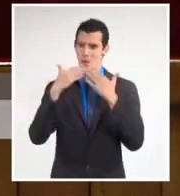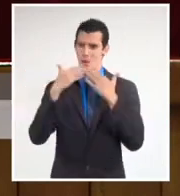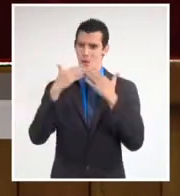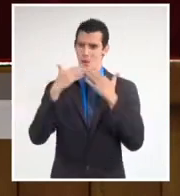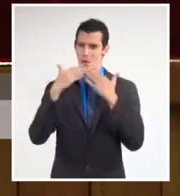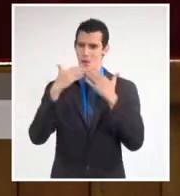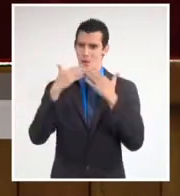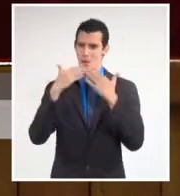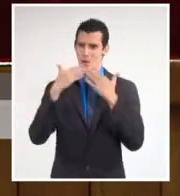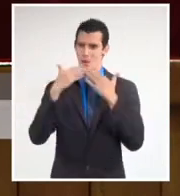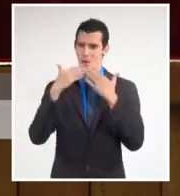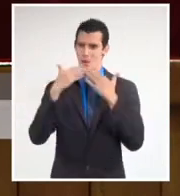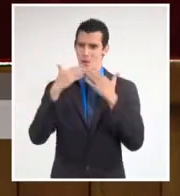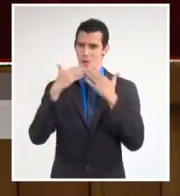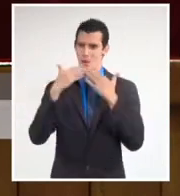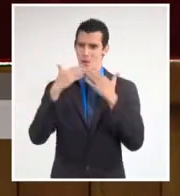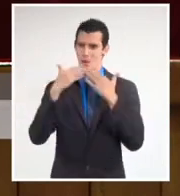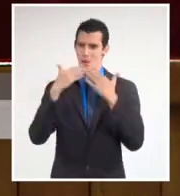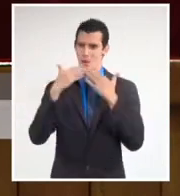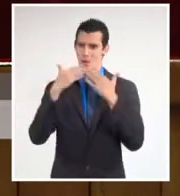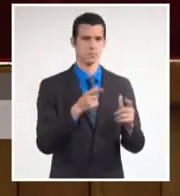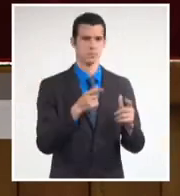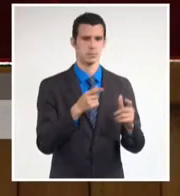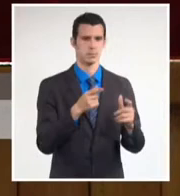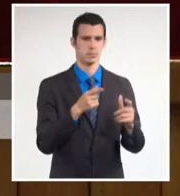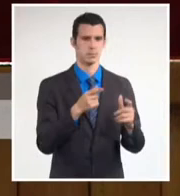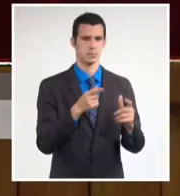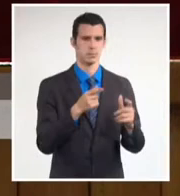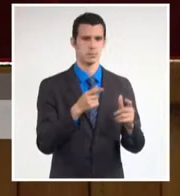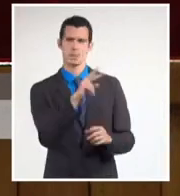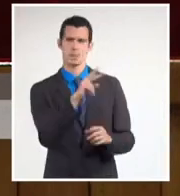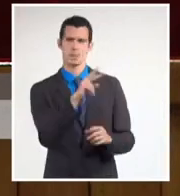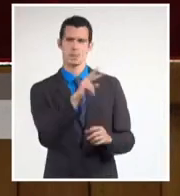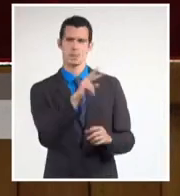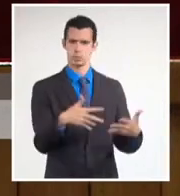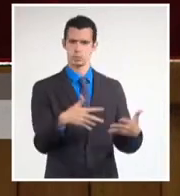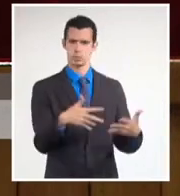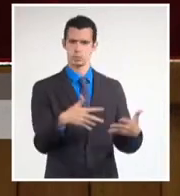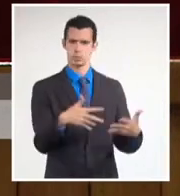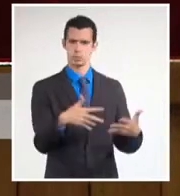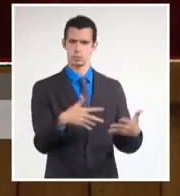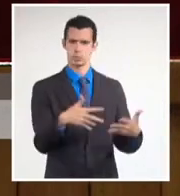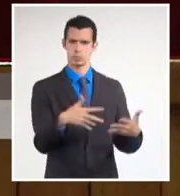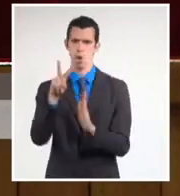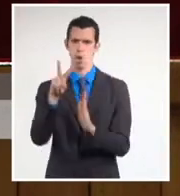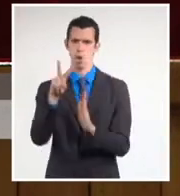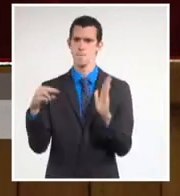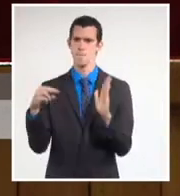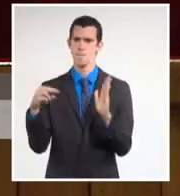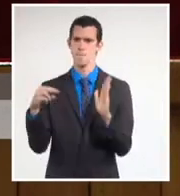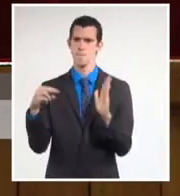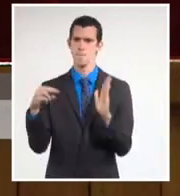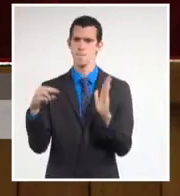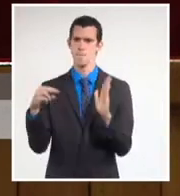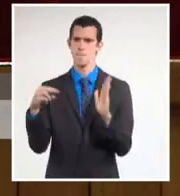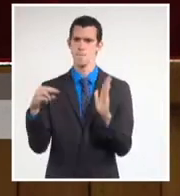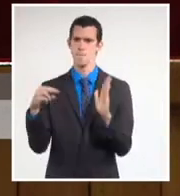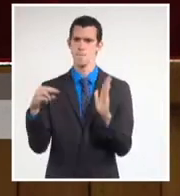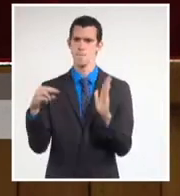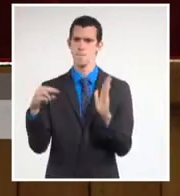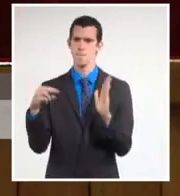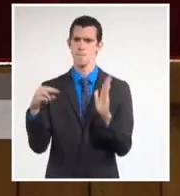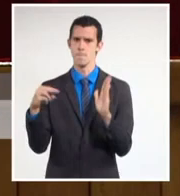Hubiéramos hecho o no el ordenamiento monetario. Ninguna de estas causas está asociada a la devaluación de la